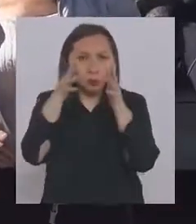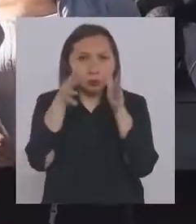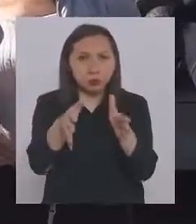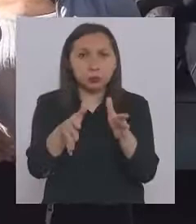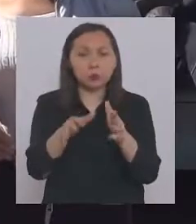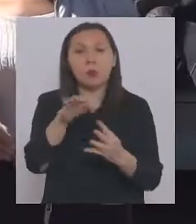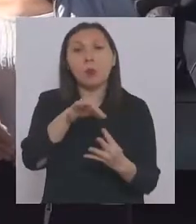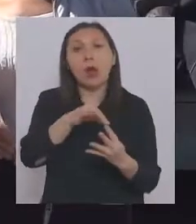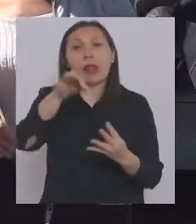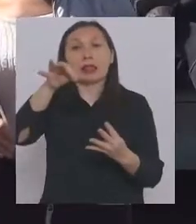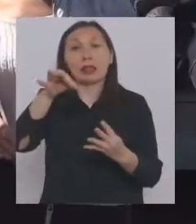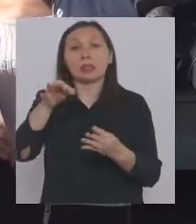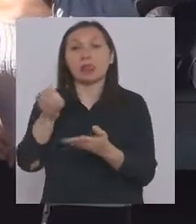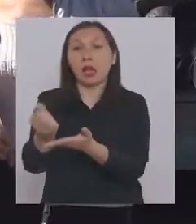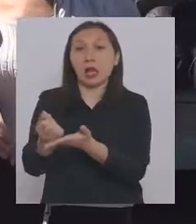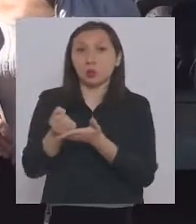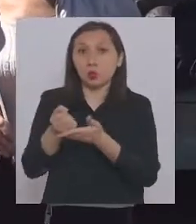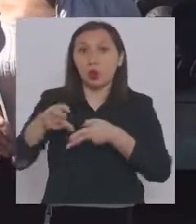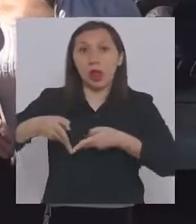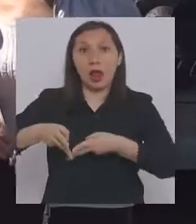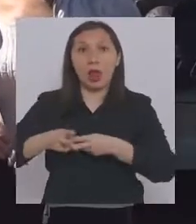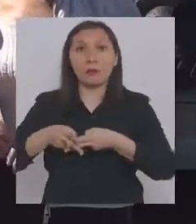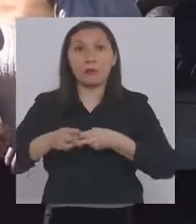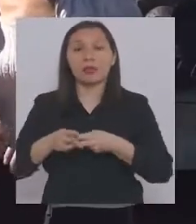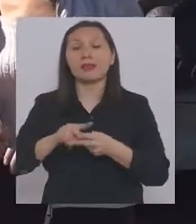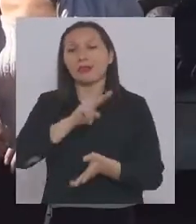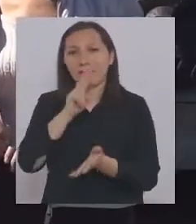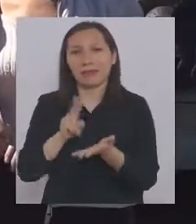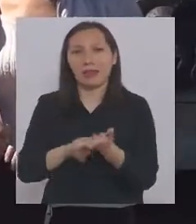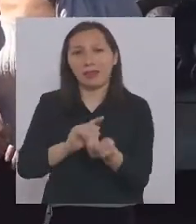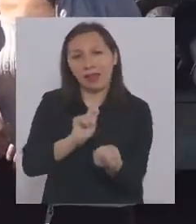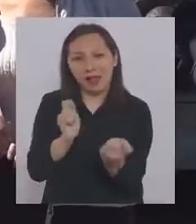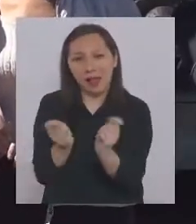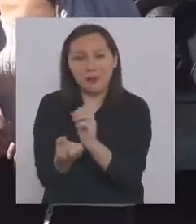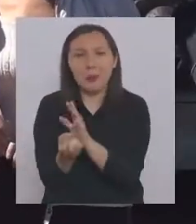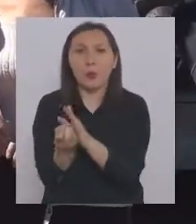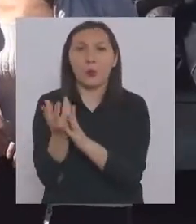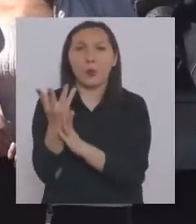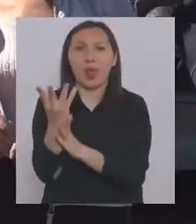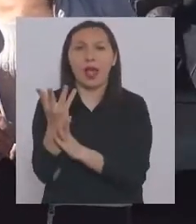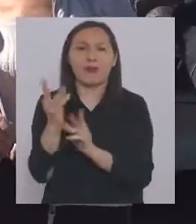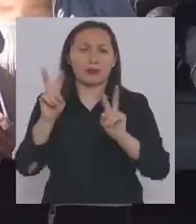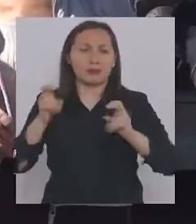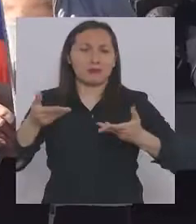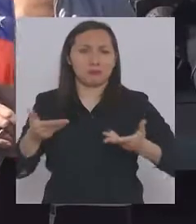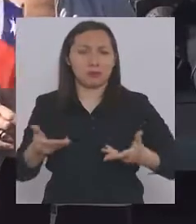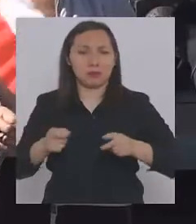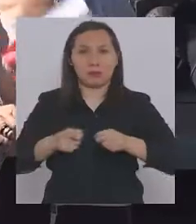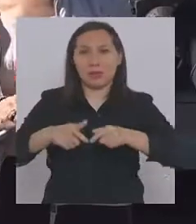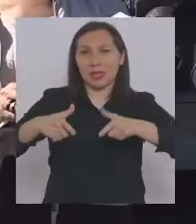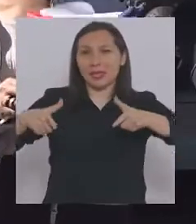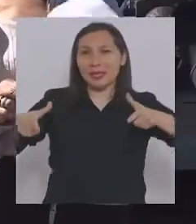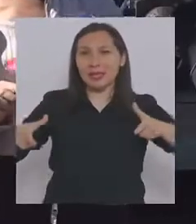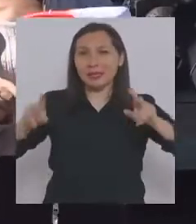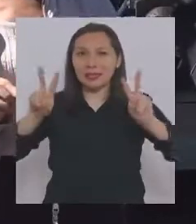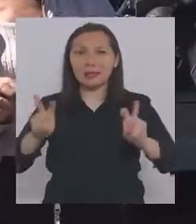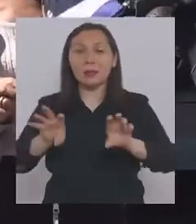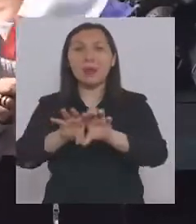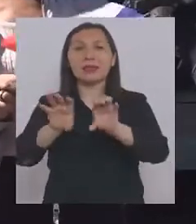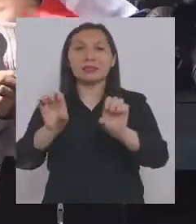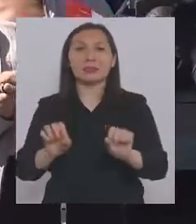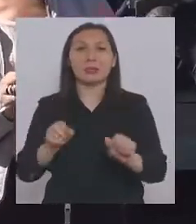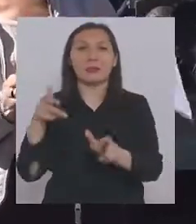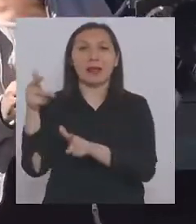alternativa, un instrumento y una herramienta es esta verdadera renovación, modernización, ampliación del sistema de